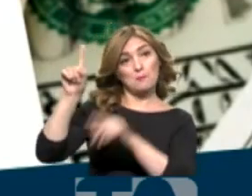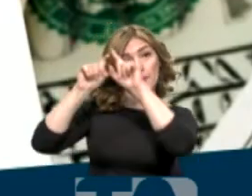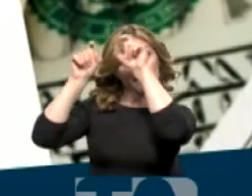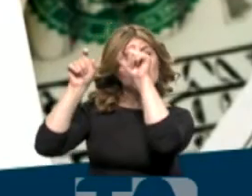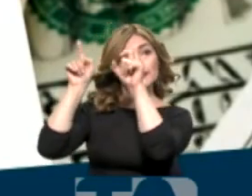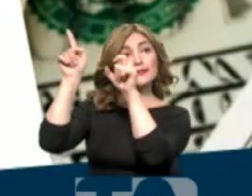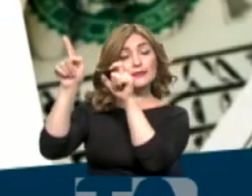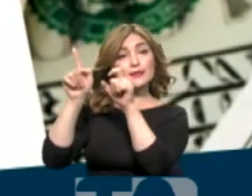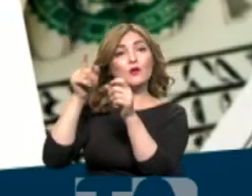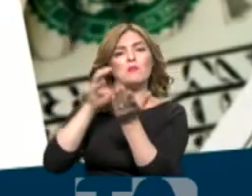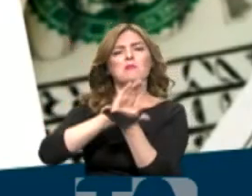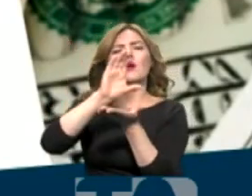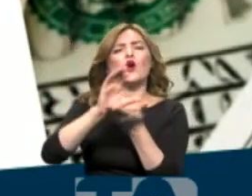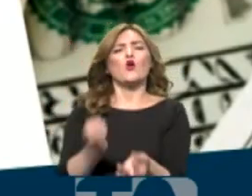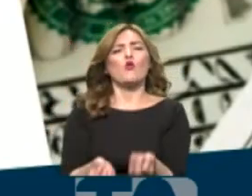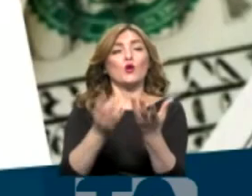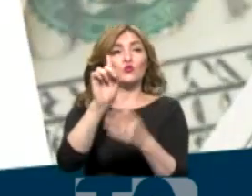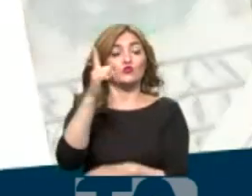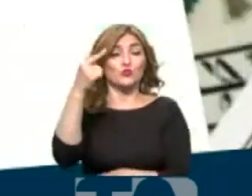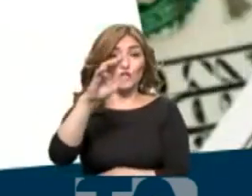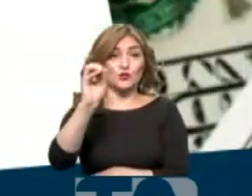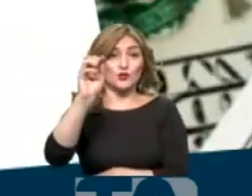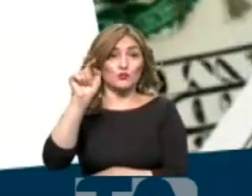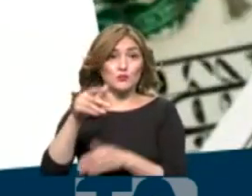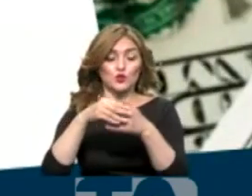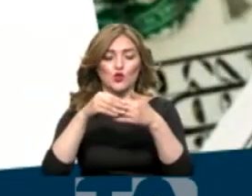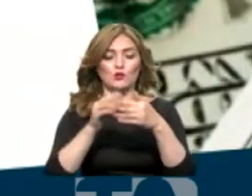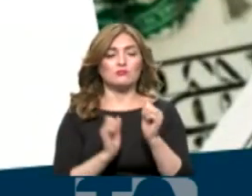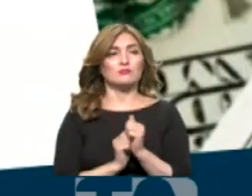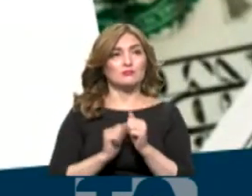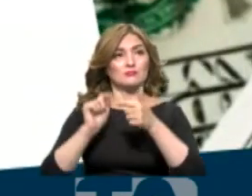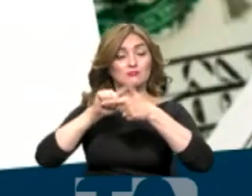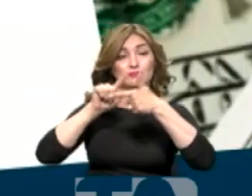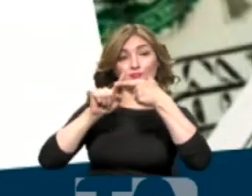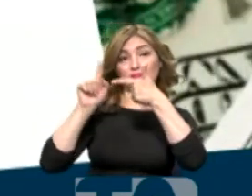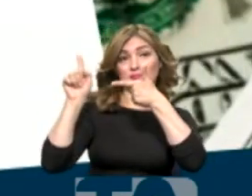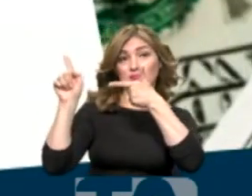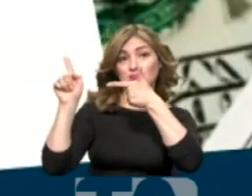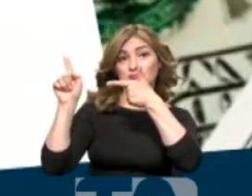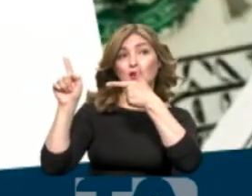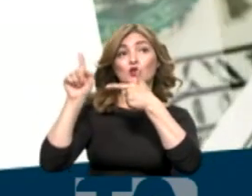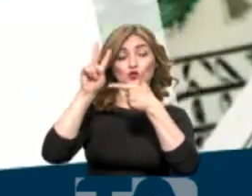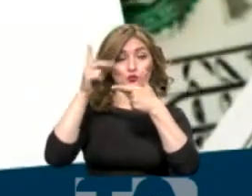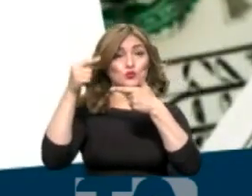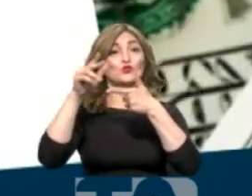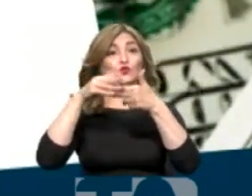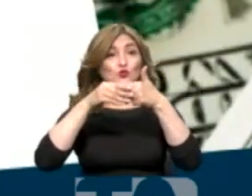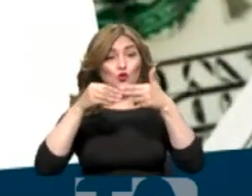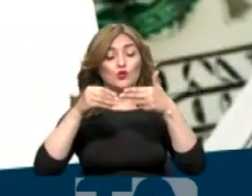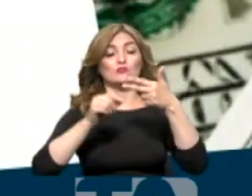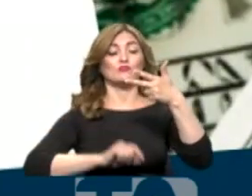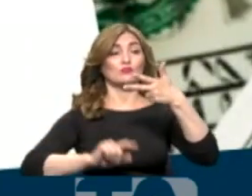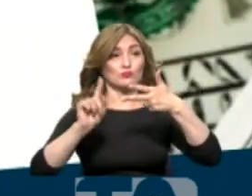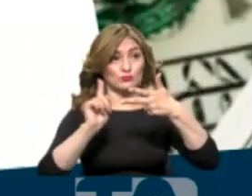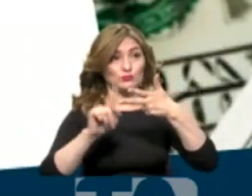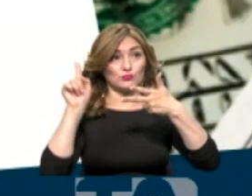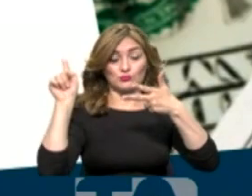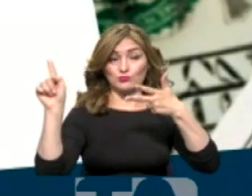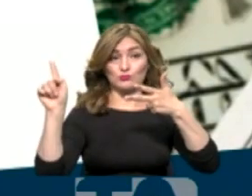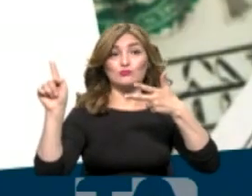quienes entregaron $1,500,000, Alberto Hidalgo de Hidalgo a Hidalgo con $2,000,000, Manuel Fontana de Fopeca